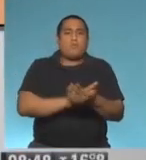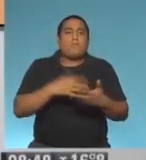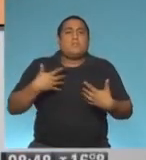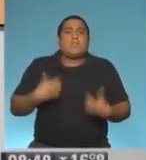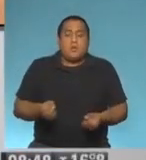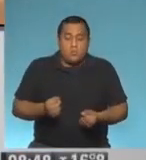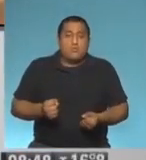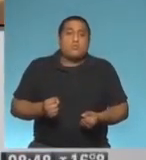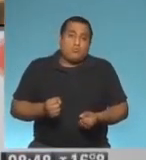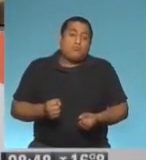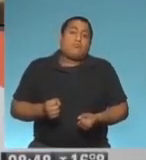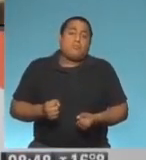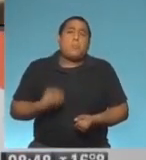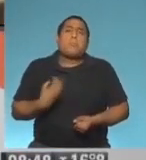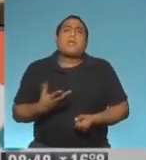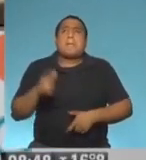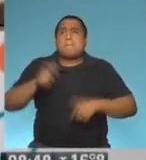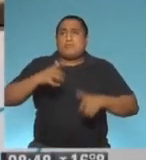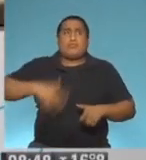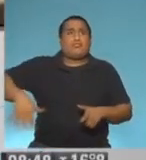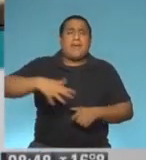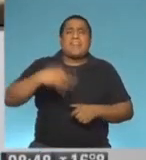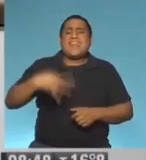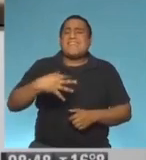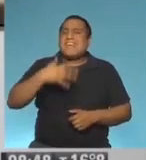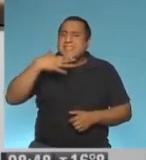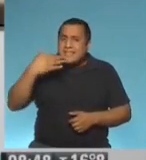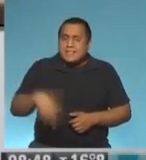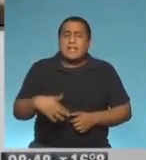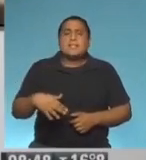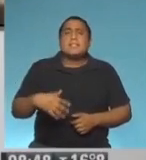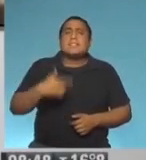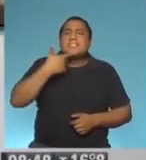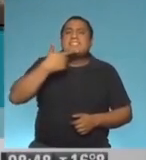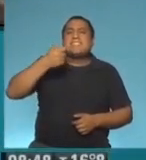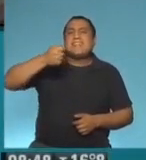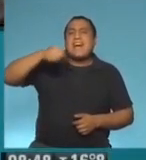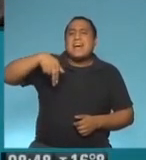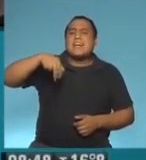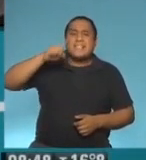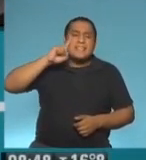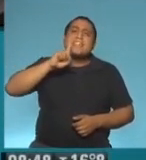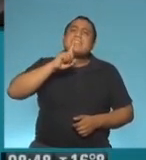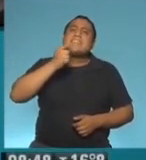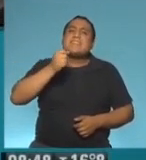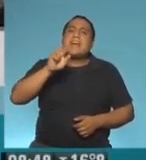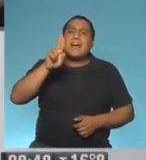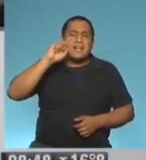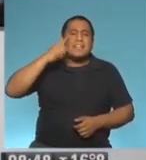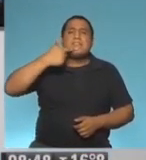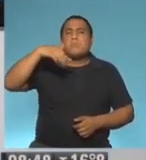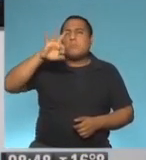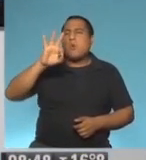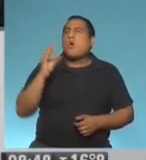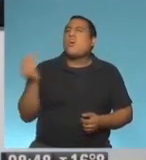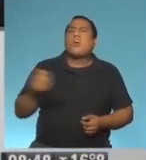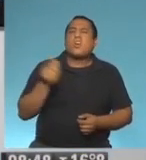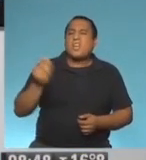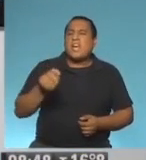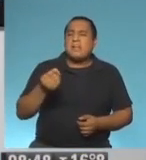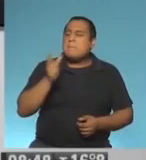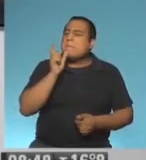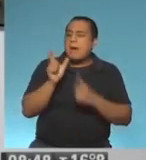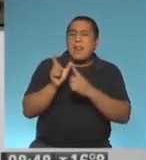sanitarismo porque en realidad como sociedad tenemos que empezar a entender que el sanitario no tiene que ver con el aporte individual de las partes